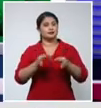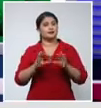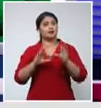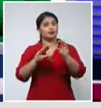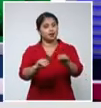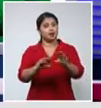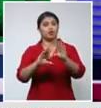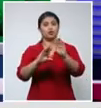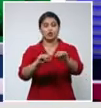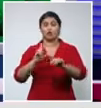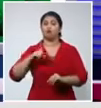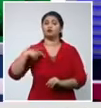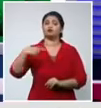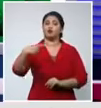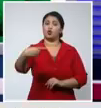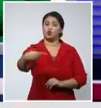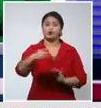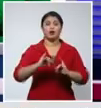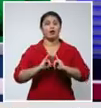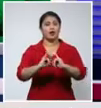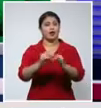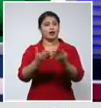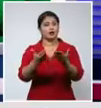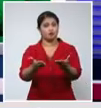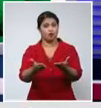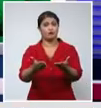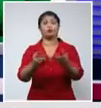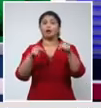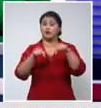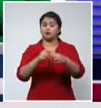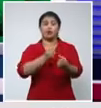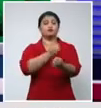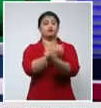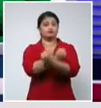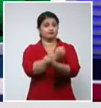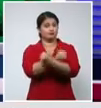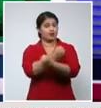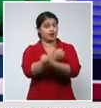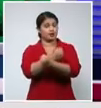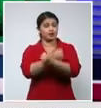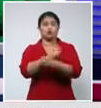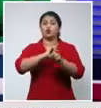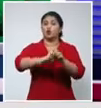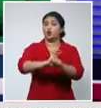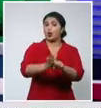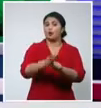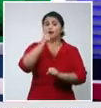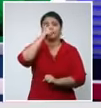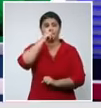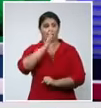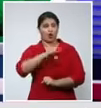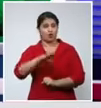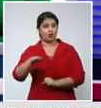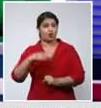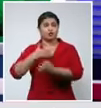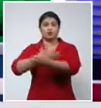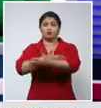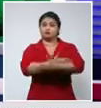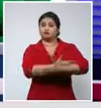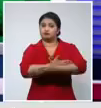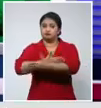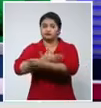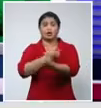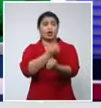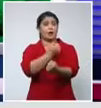lo que representa la COVID-19 en los niños, en las edades pediátricas.